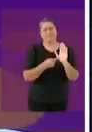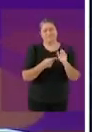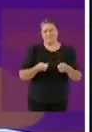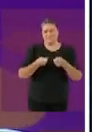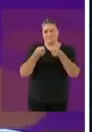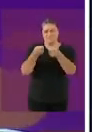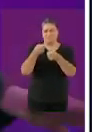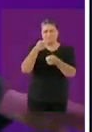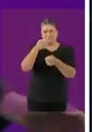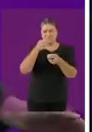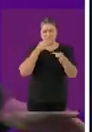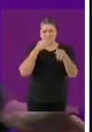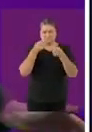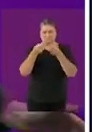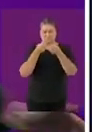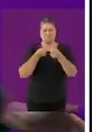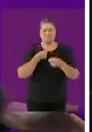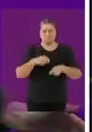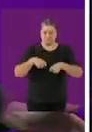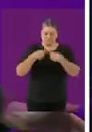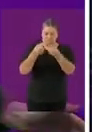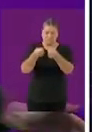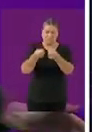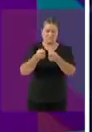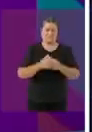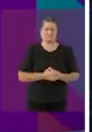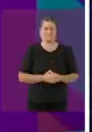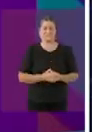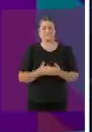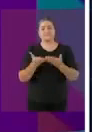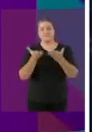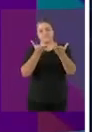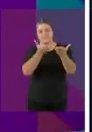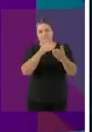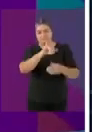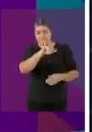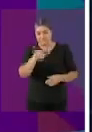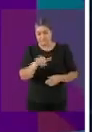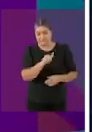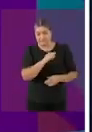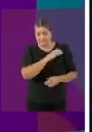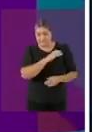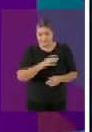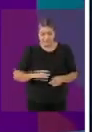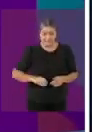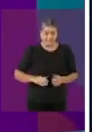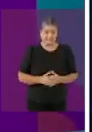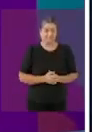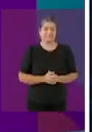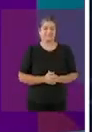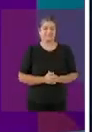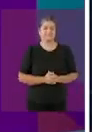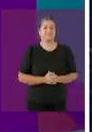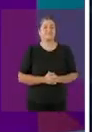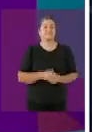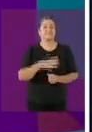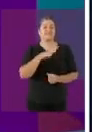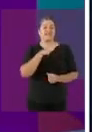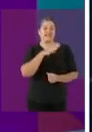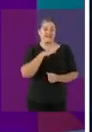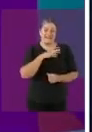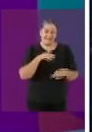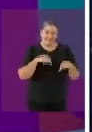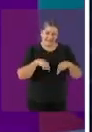siguientes dos los gana kenedy y el tercero lo empatan Quién gana gana Kennedy Pero no por los debates sino